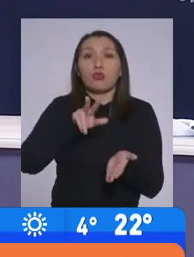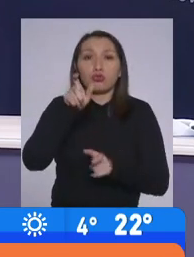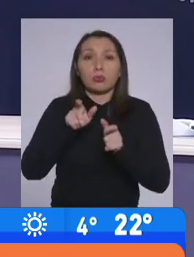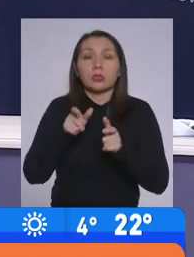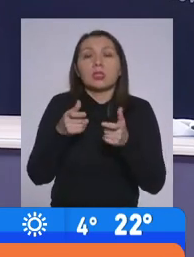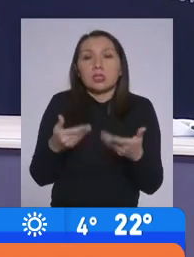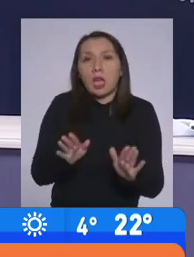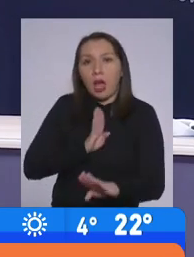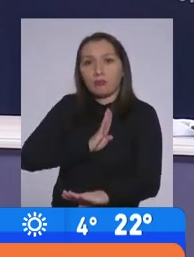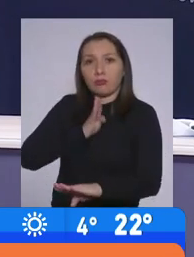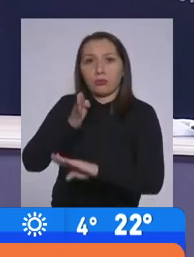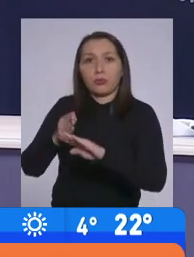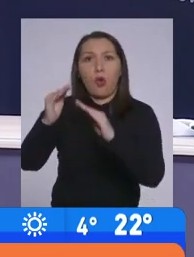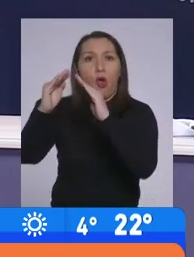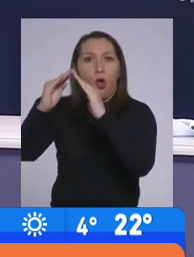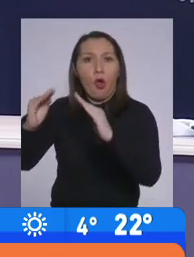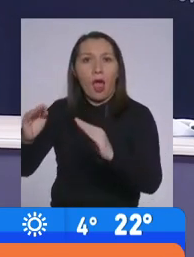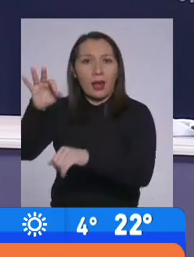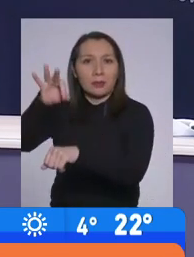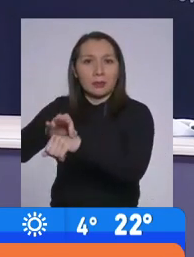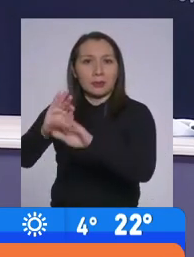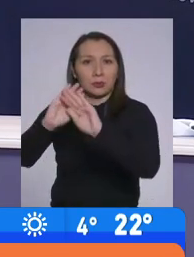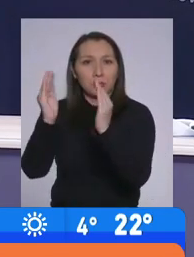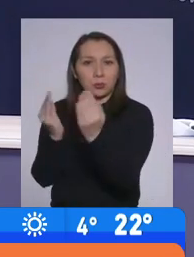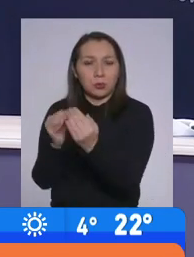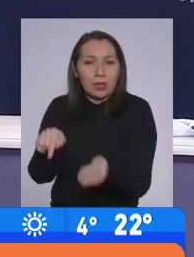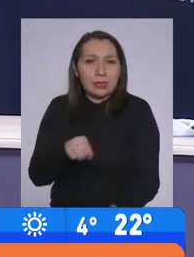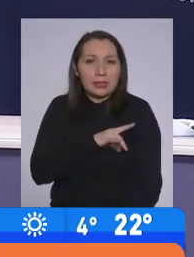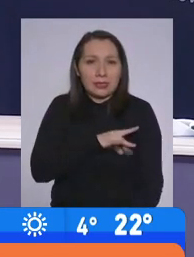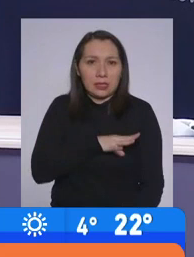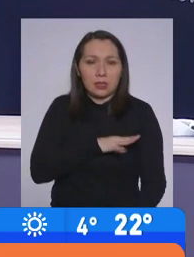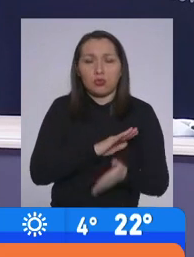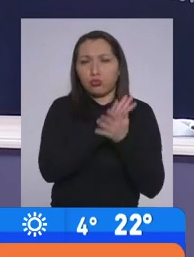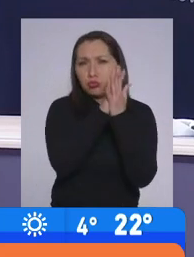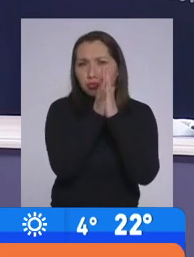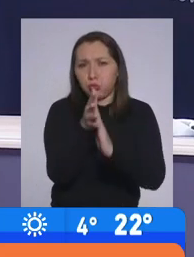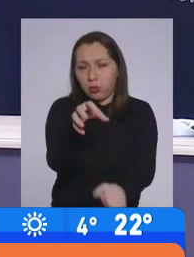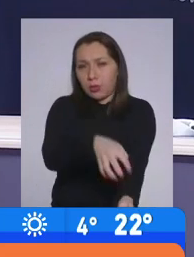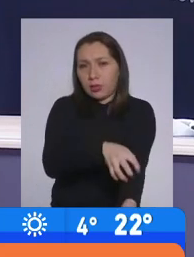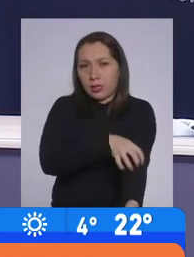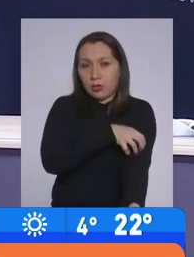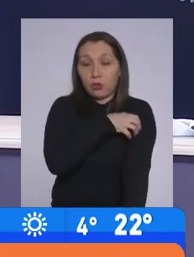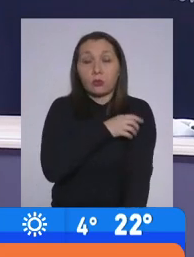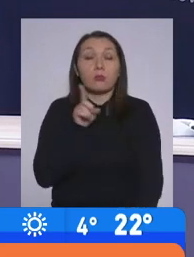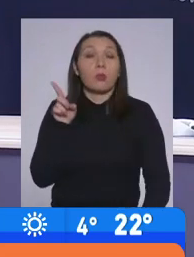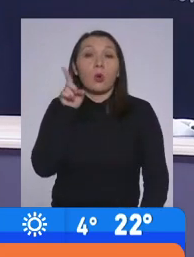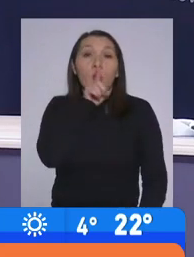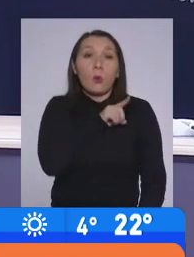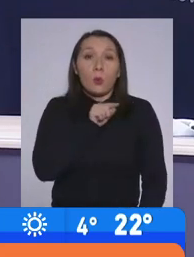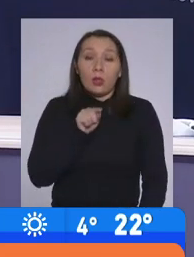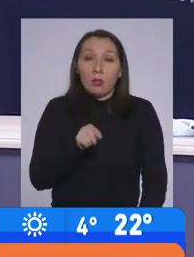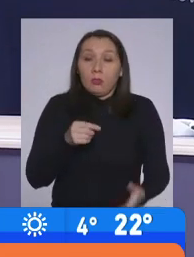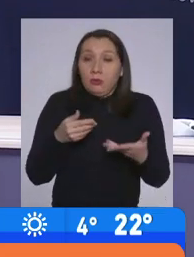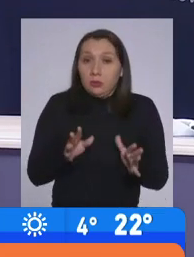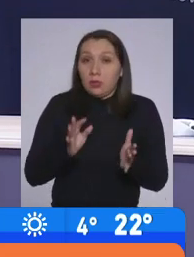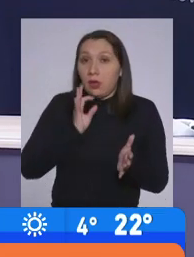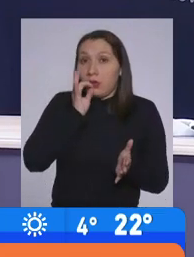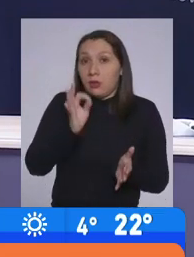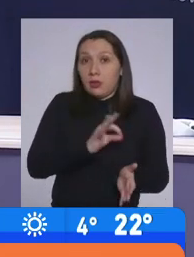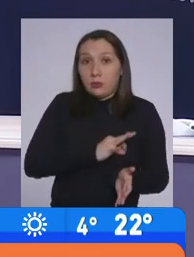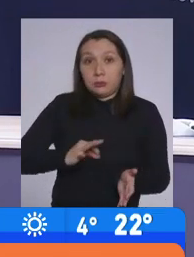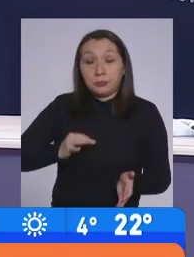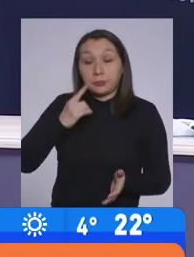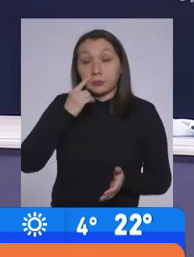en una residencia sanitaria nuestro país en todas las regiones y finalmente como ya dijo el